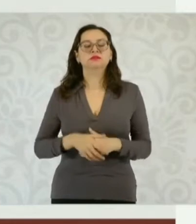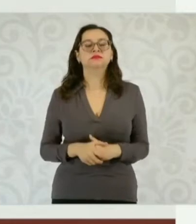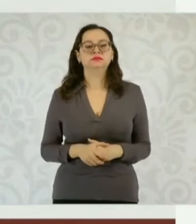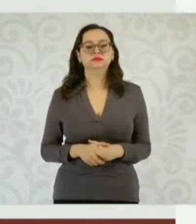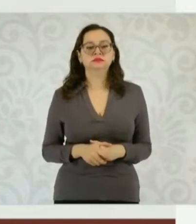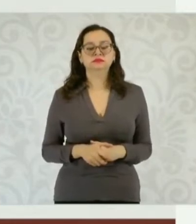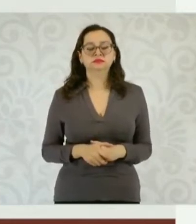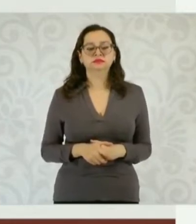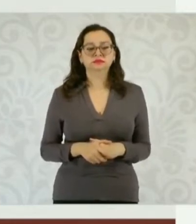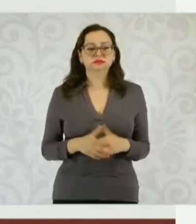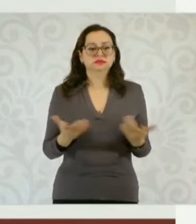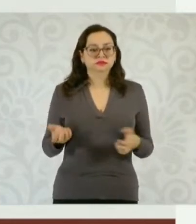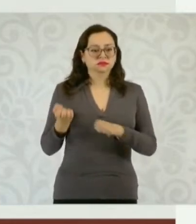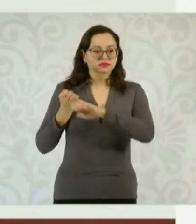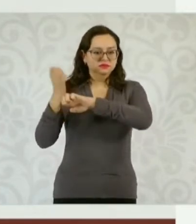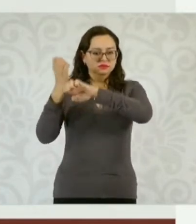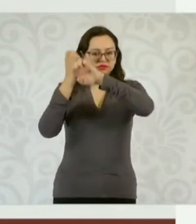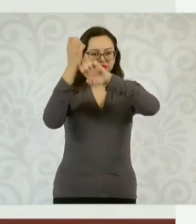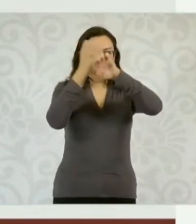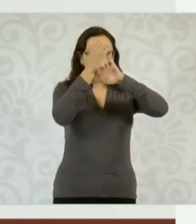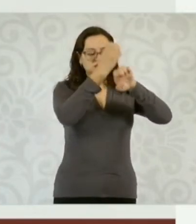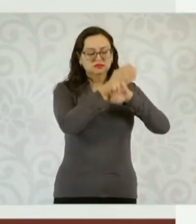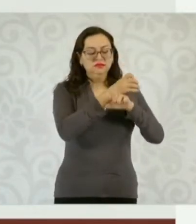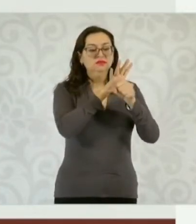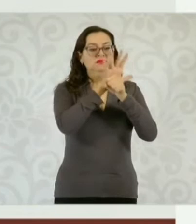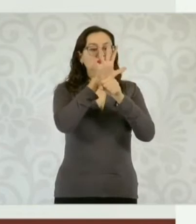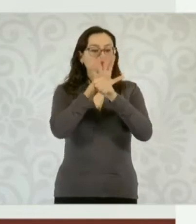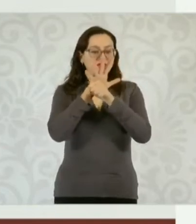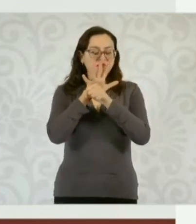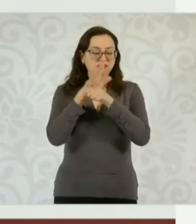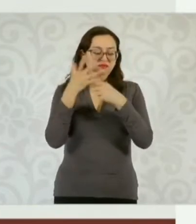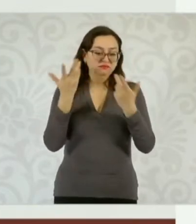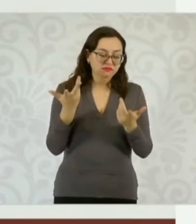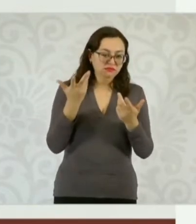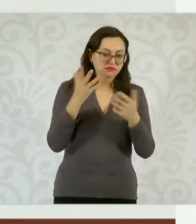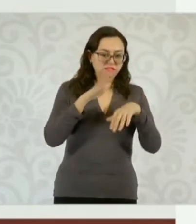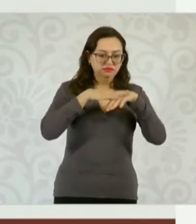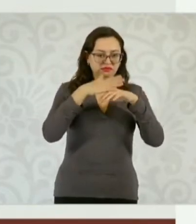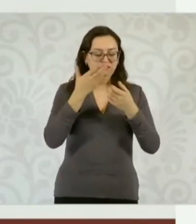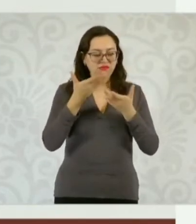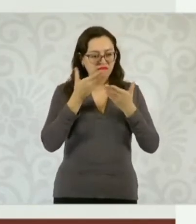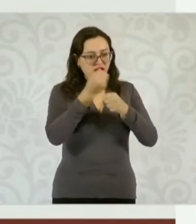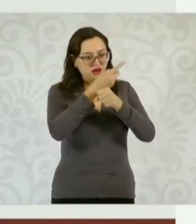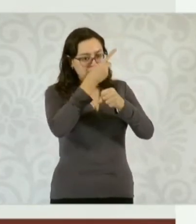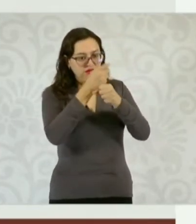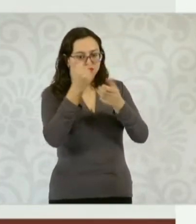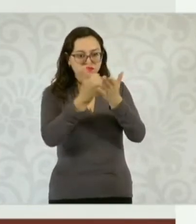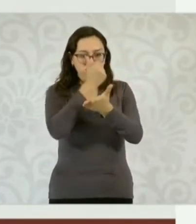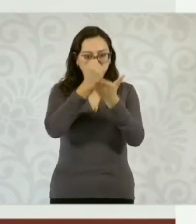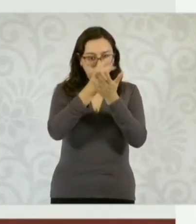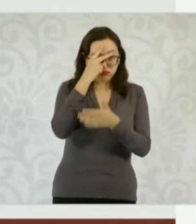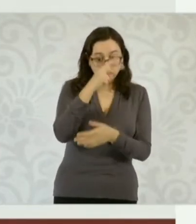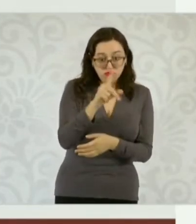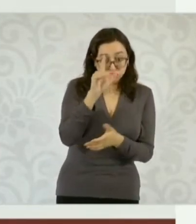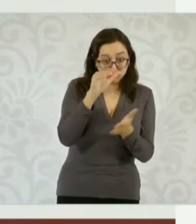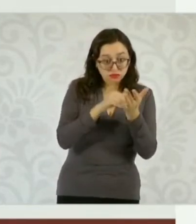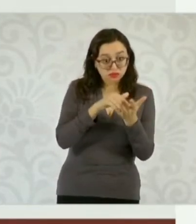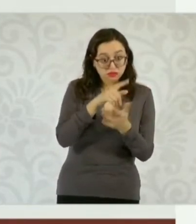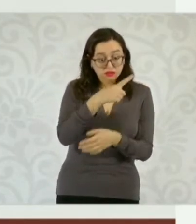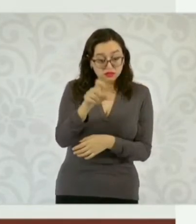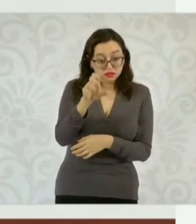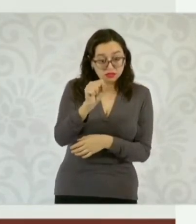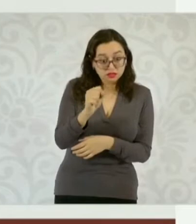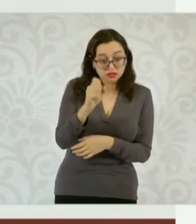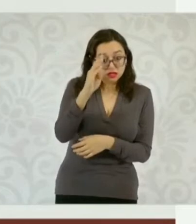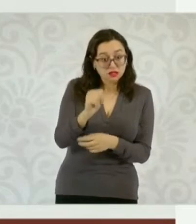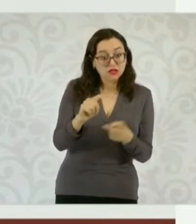ponemos en términos de los estados que están concentrando mayor oferta son la Ciudad de México con 1,169, Chihuahua